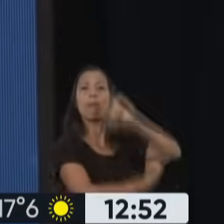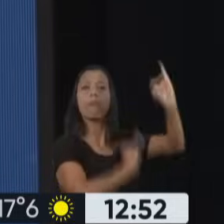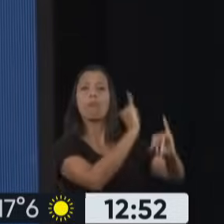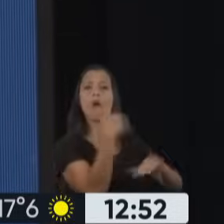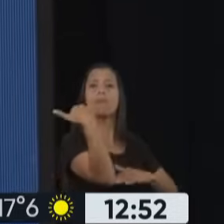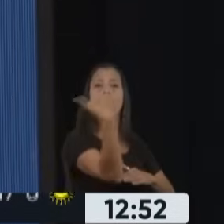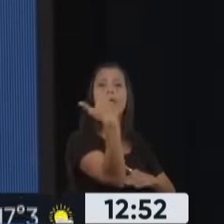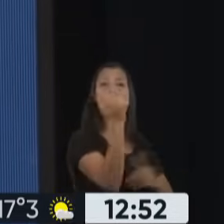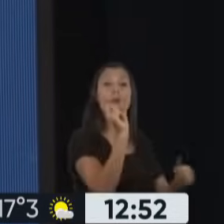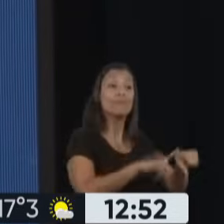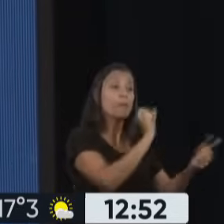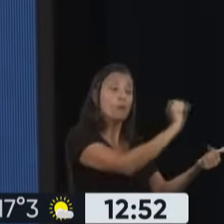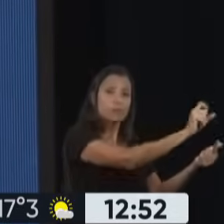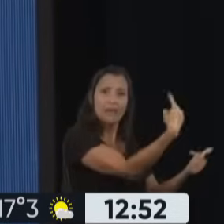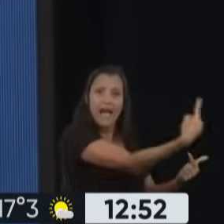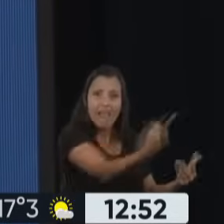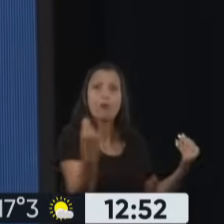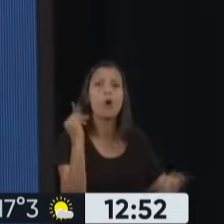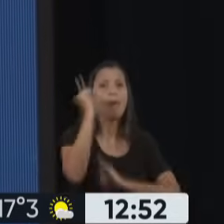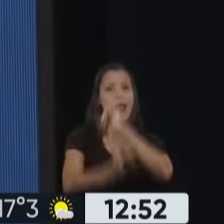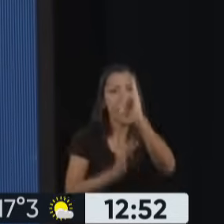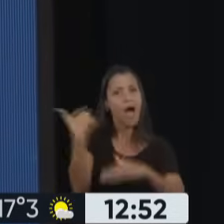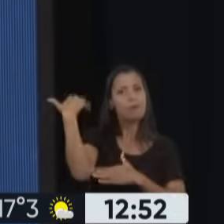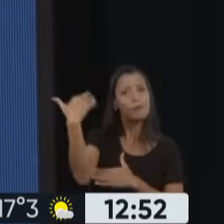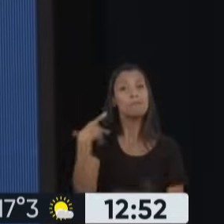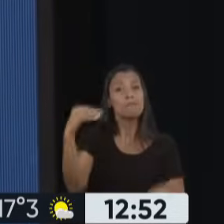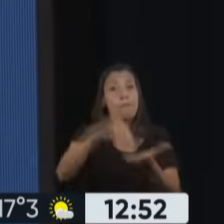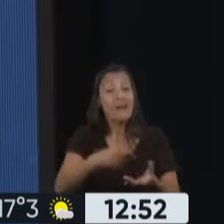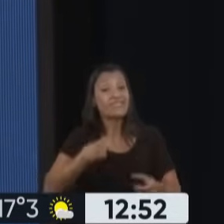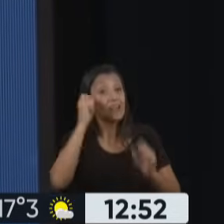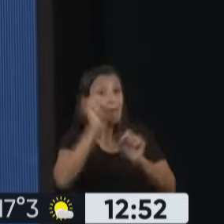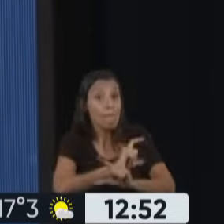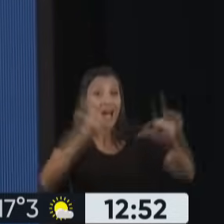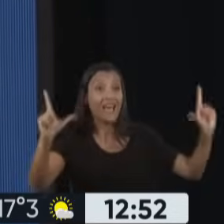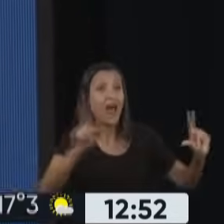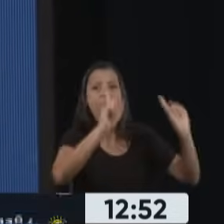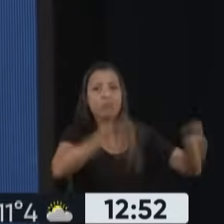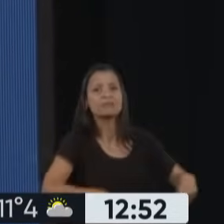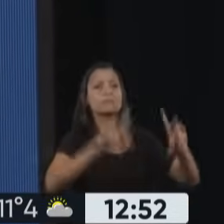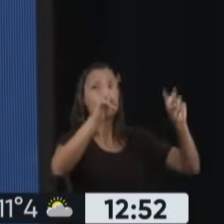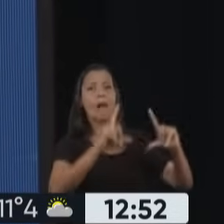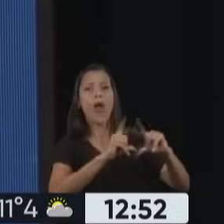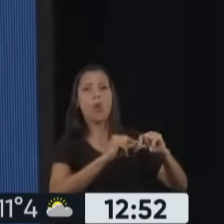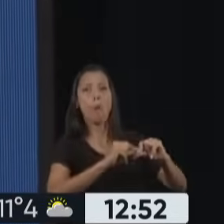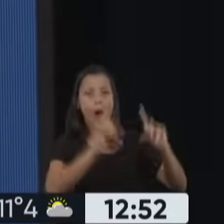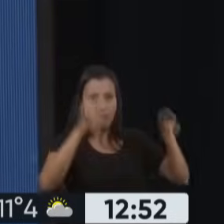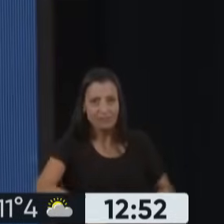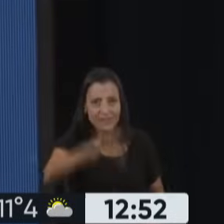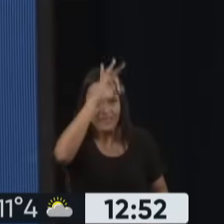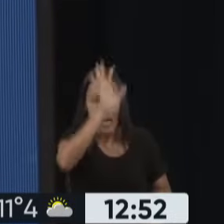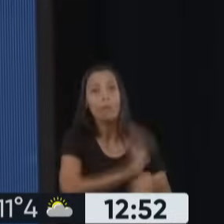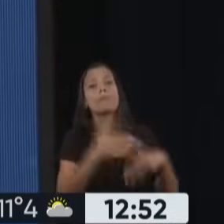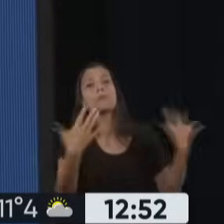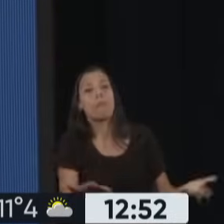cumplir con la cantidad de tiempo para hablar? Imagínense si encima no saben dibujar un cero ni con un vaso. Claro, por eso